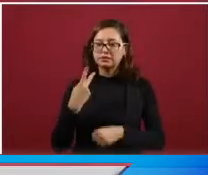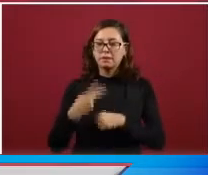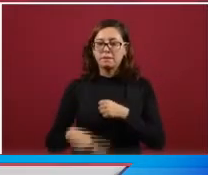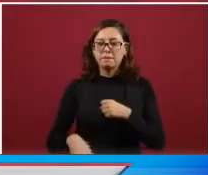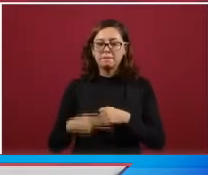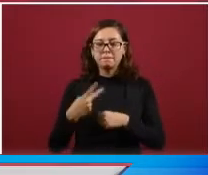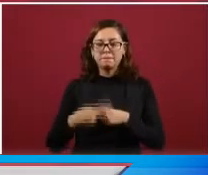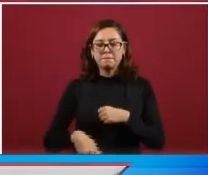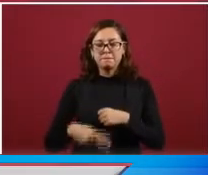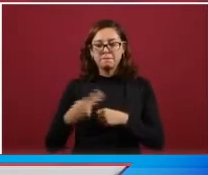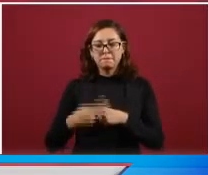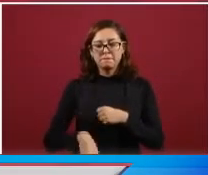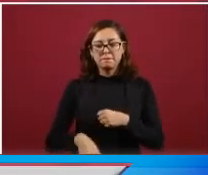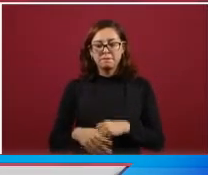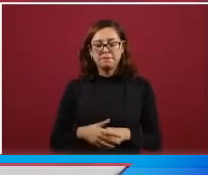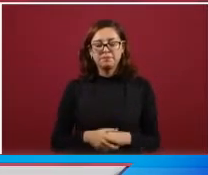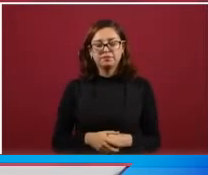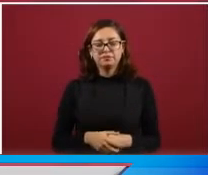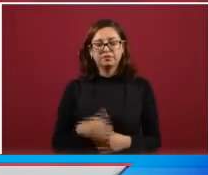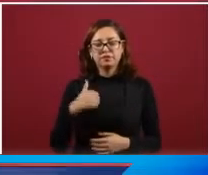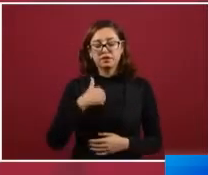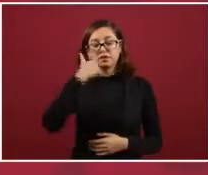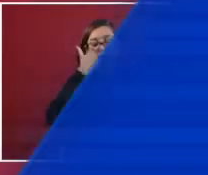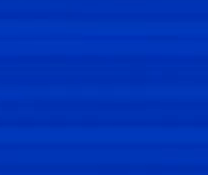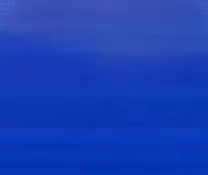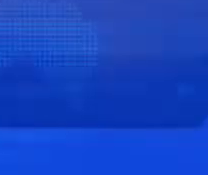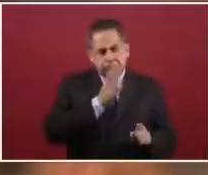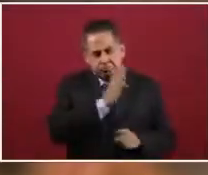2 eventos y que nadie perdiera la vida.